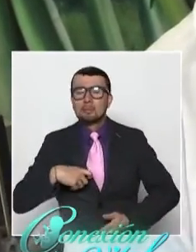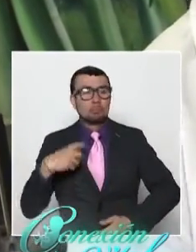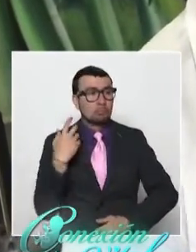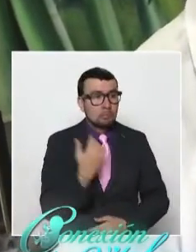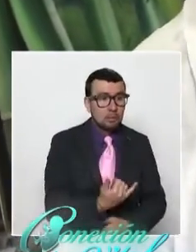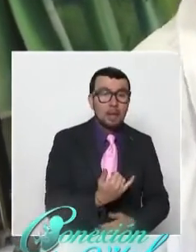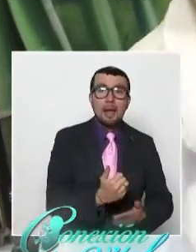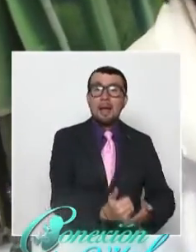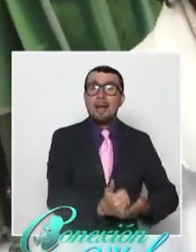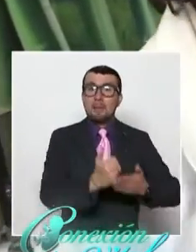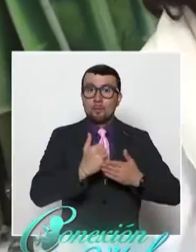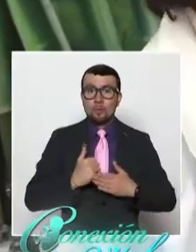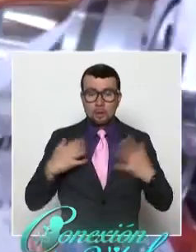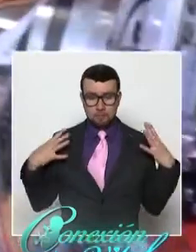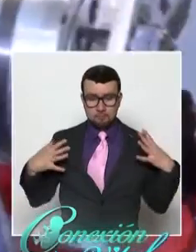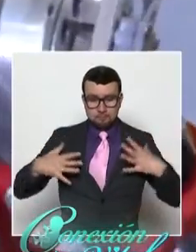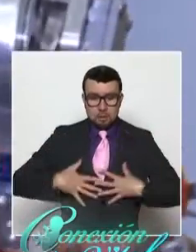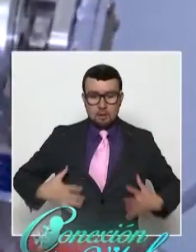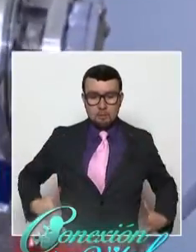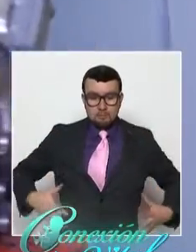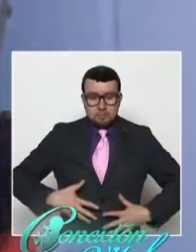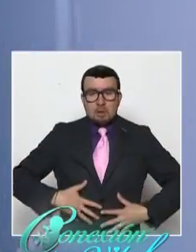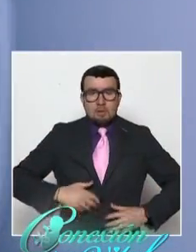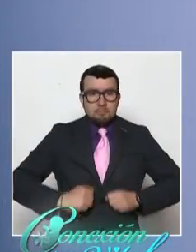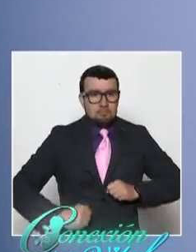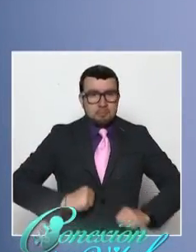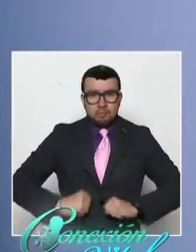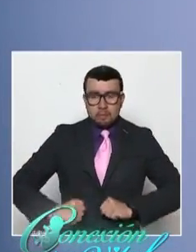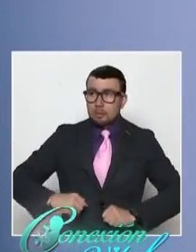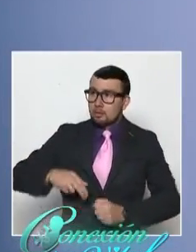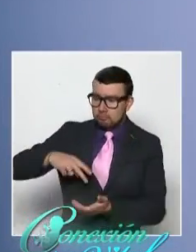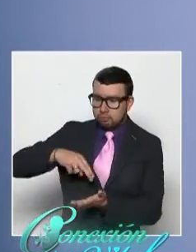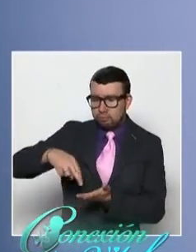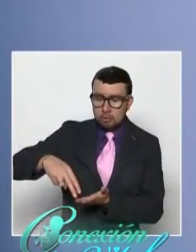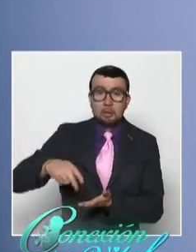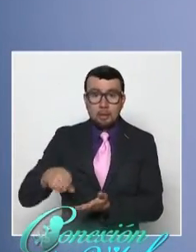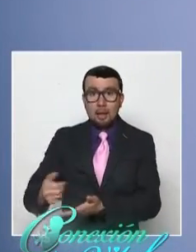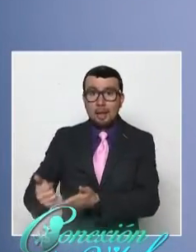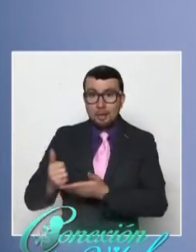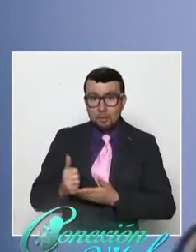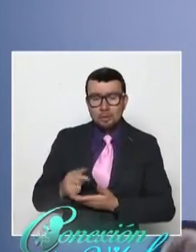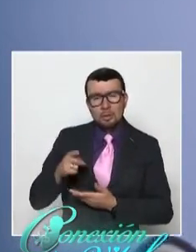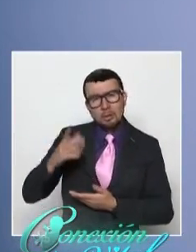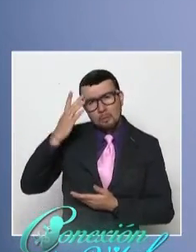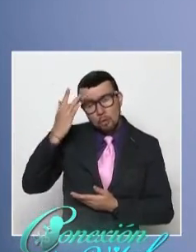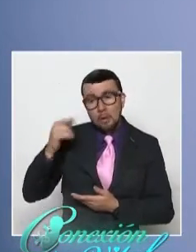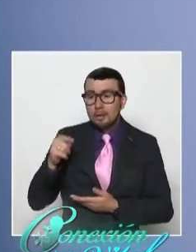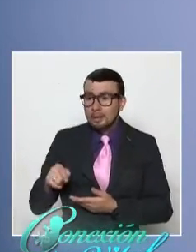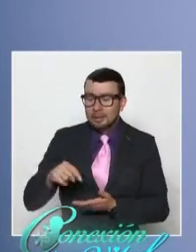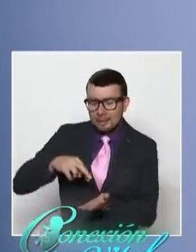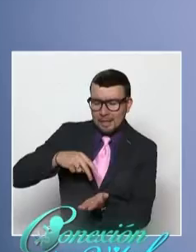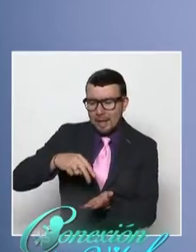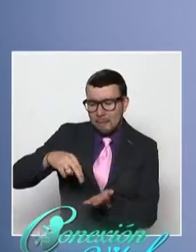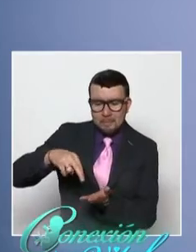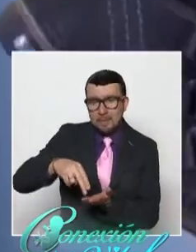nos pueden ayudar para el desplazamiento del paciente porque él para caminar tiene problemas para